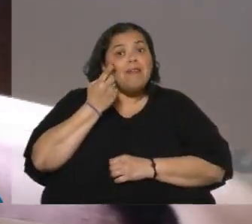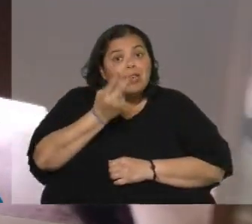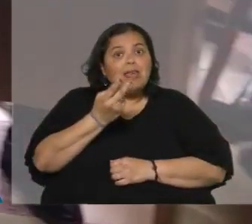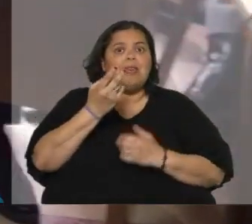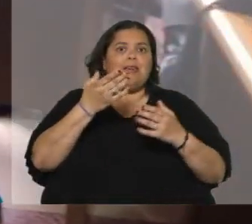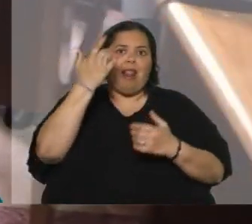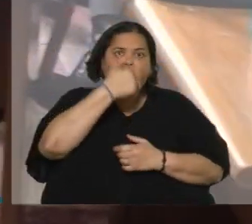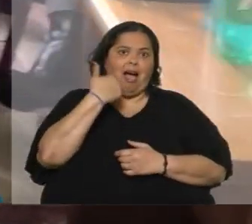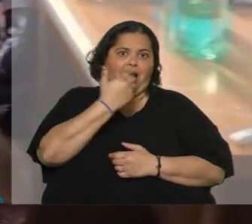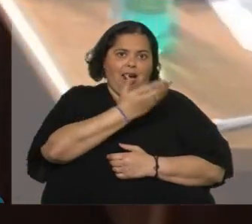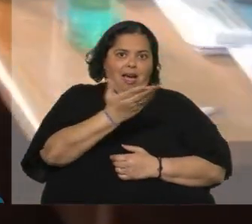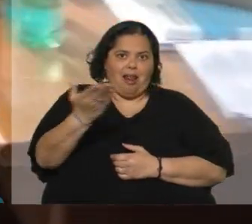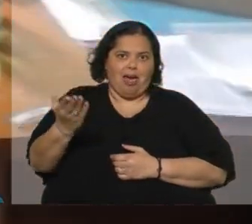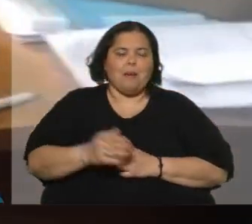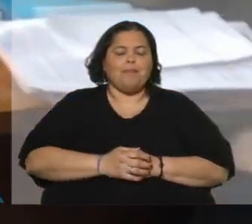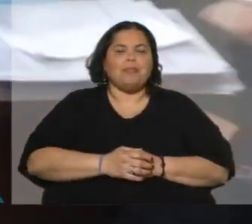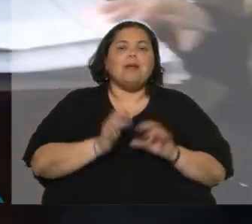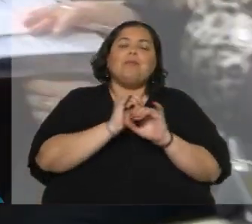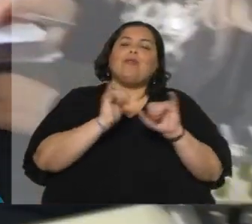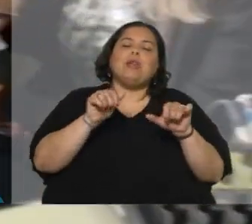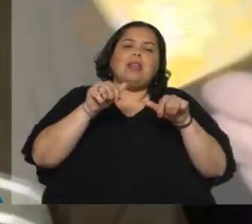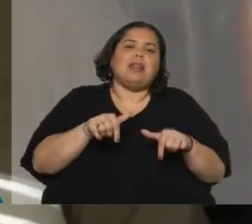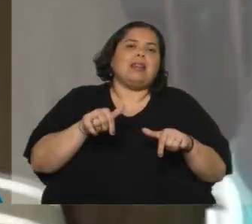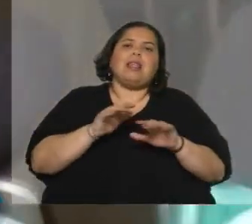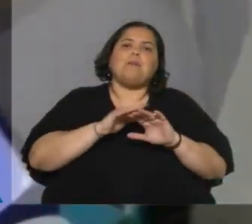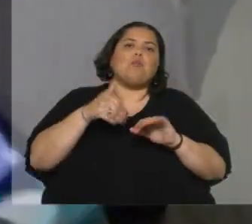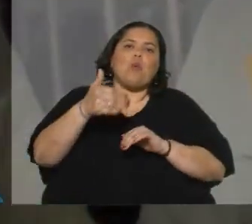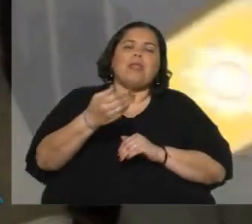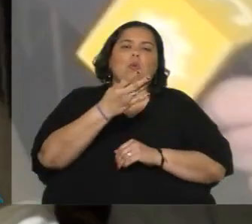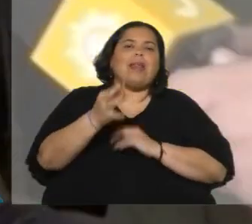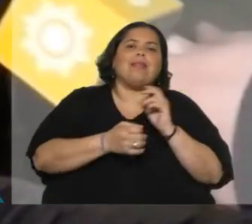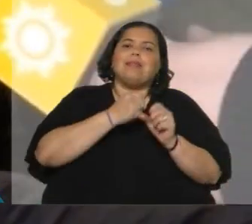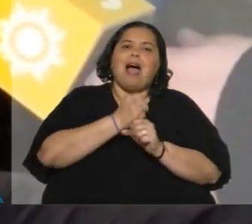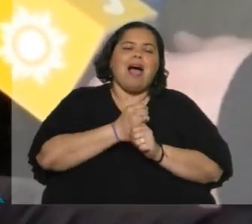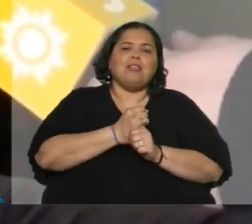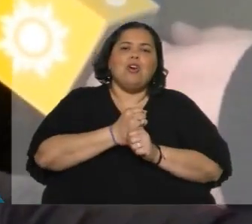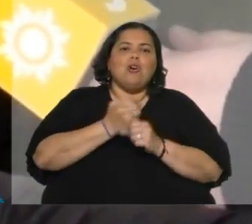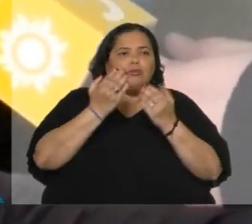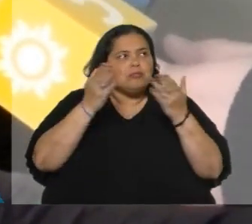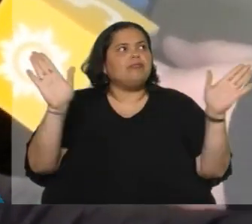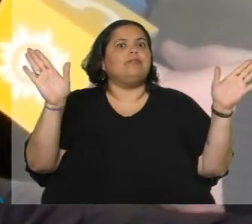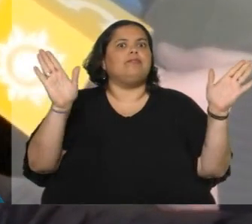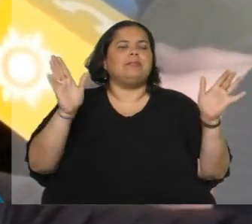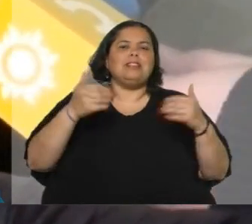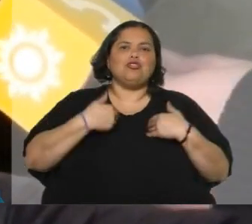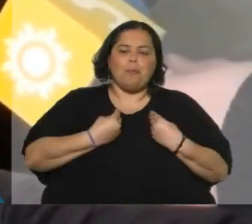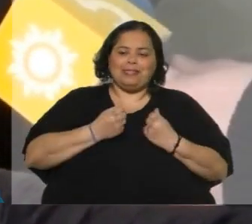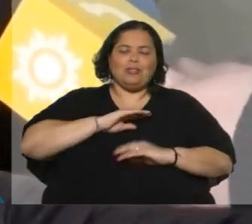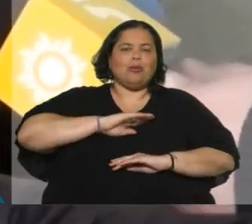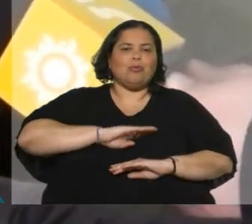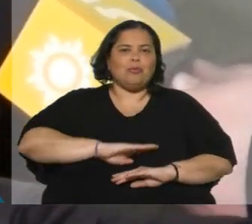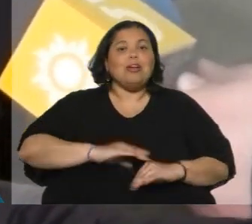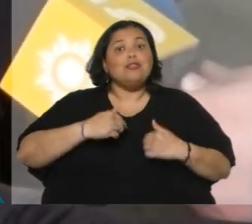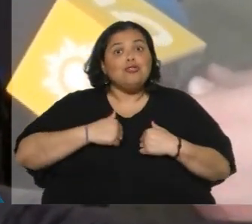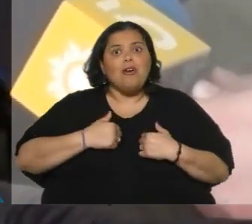años, se abrieron las puertas. ¿Y el alivio en lo espiritual? Sí, también. Y además yo anhelaba con ver